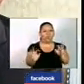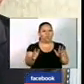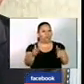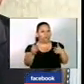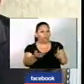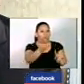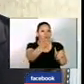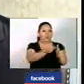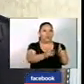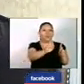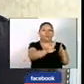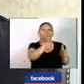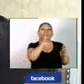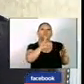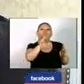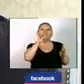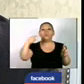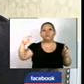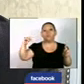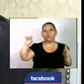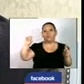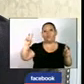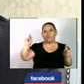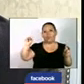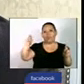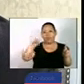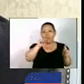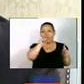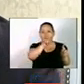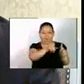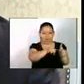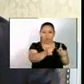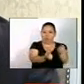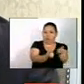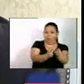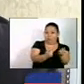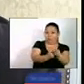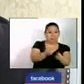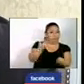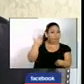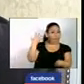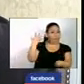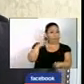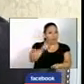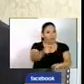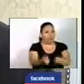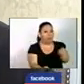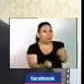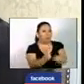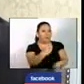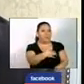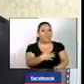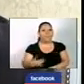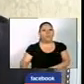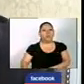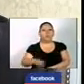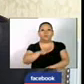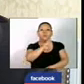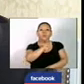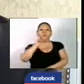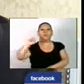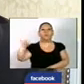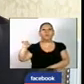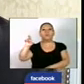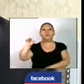narcotraficante hondureño Giovanni Fuentes Ramírez asegurando que colaboró durante años con el actual presidente del país Juan Orlando